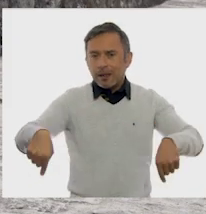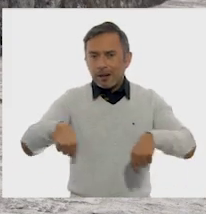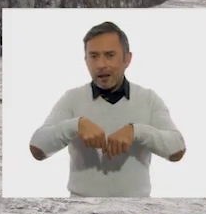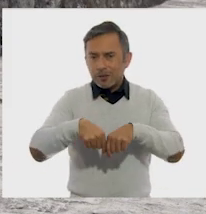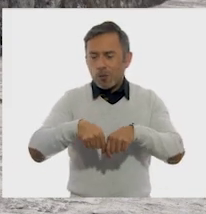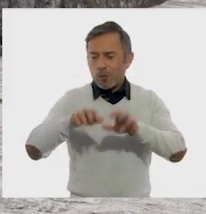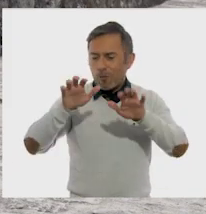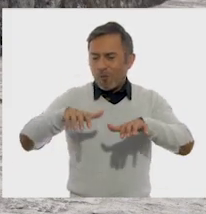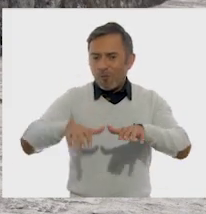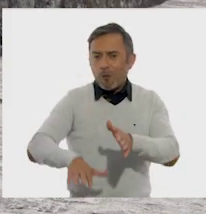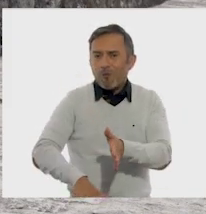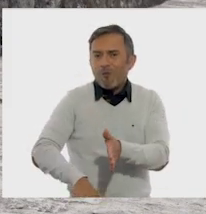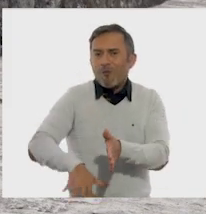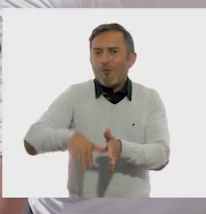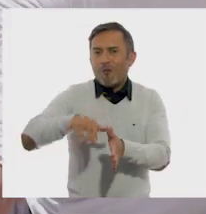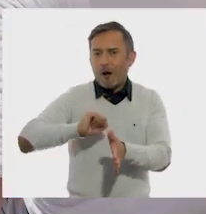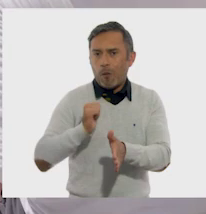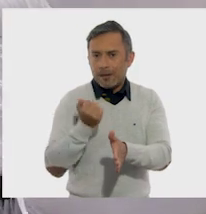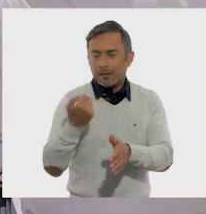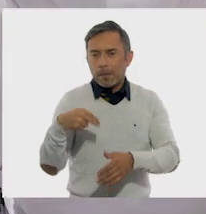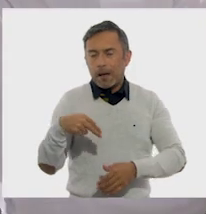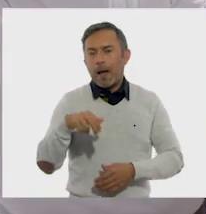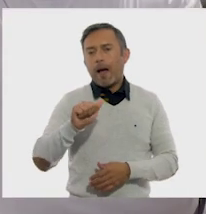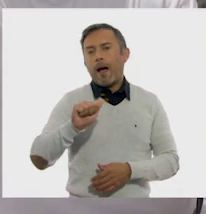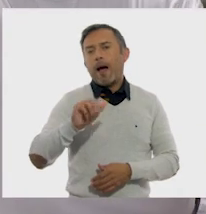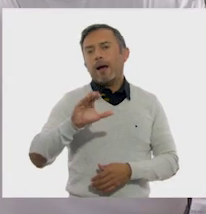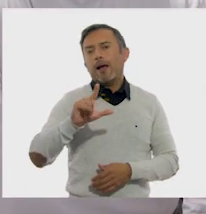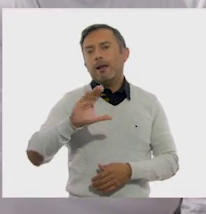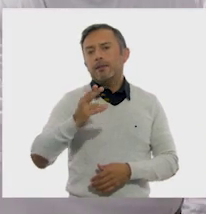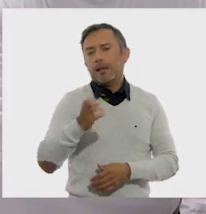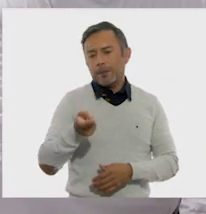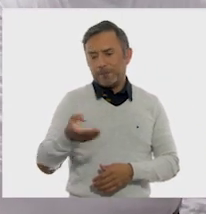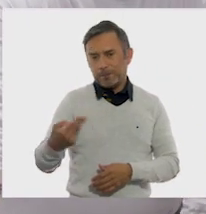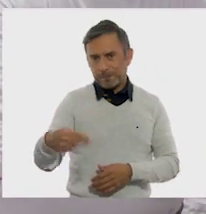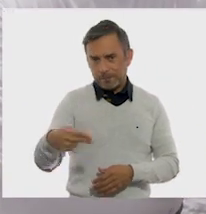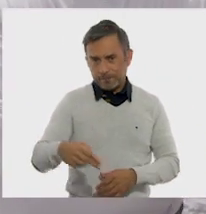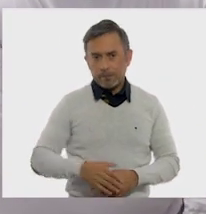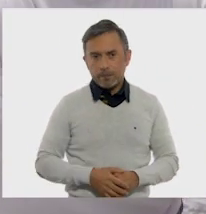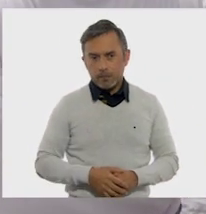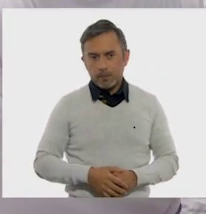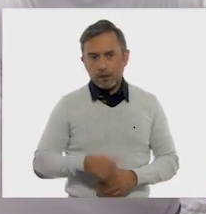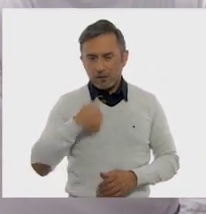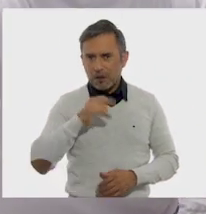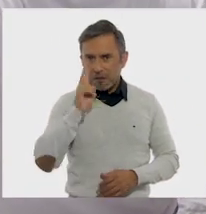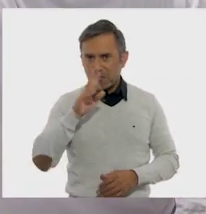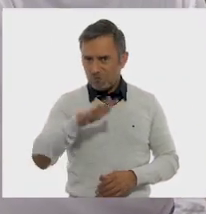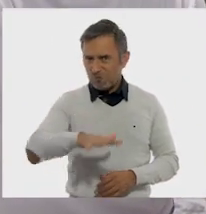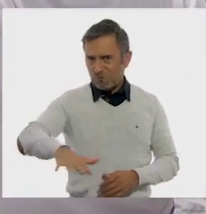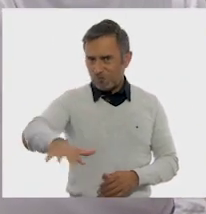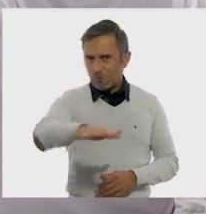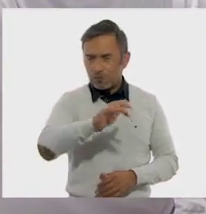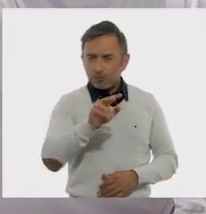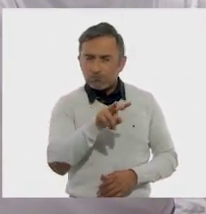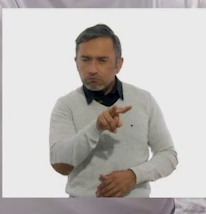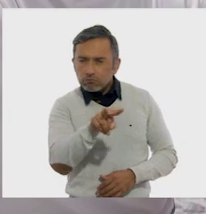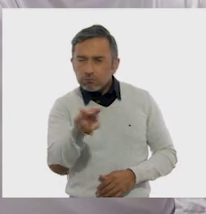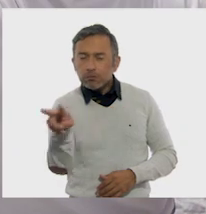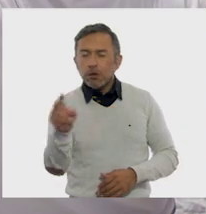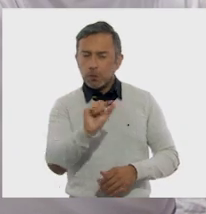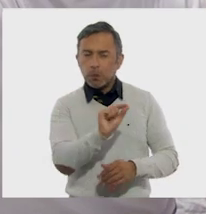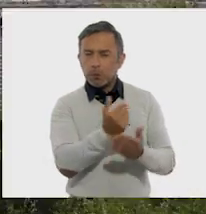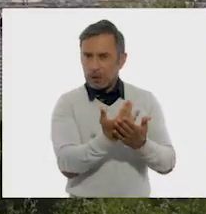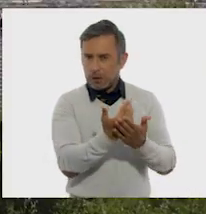de agua llamados acalché. Vamos a pasarla rico aquí un ratito a ver, ¿no? El horizonte un ratito, es que está delicioso.